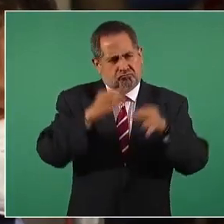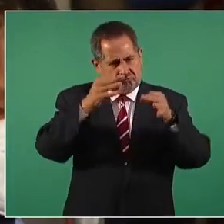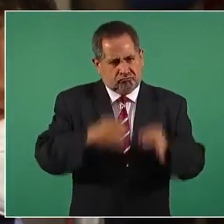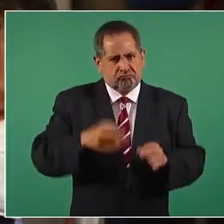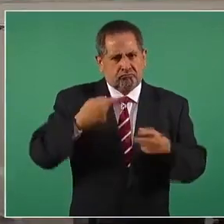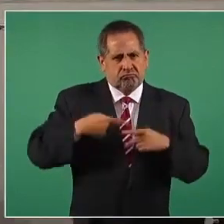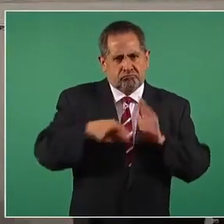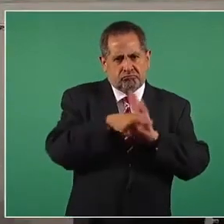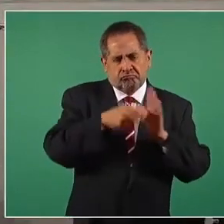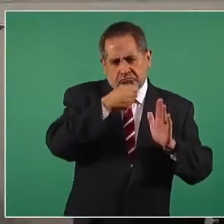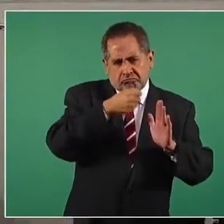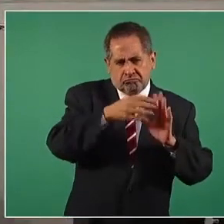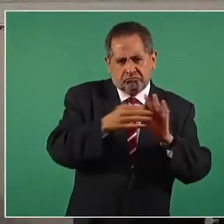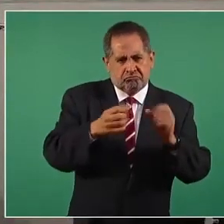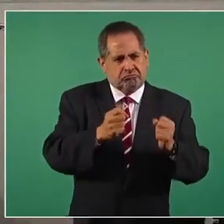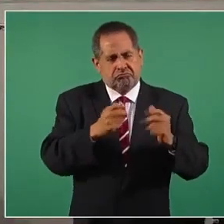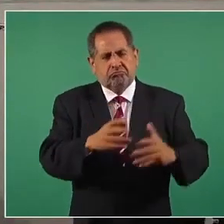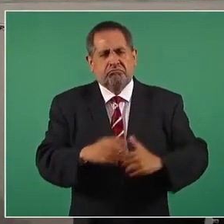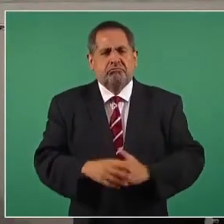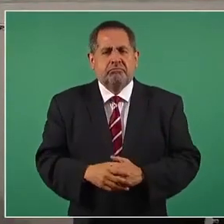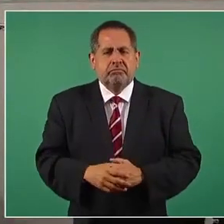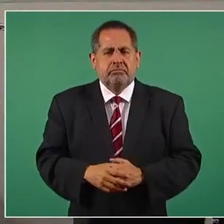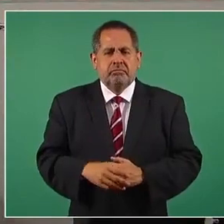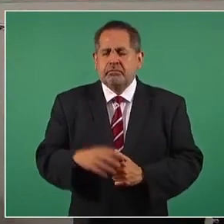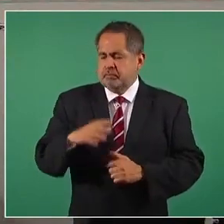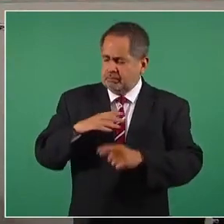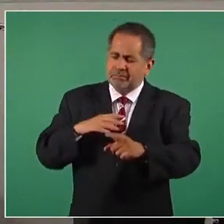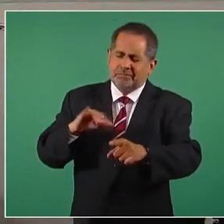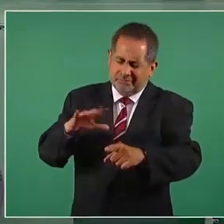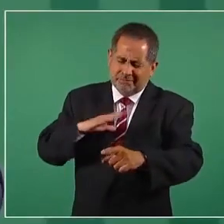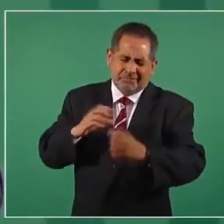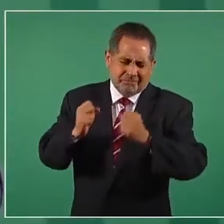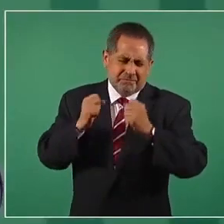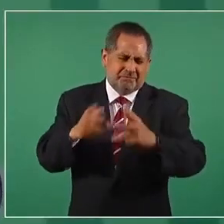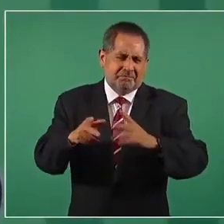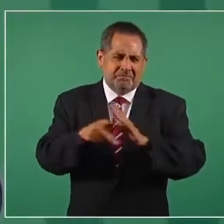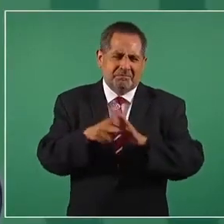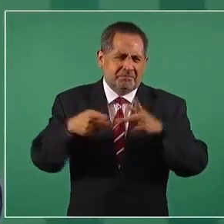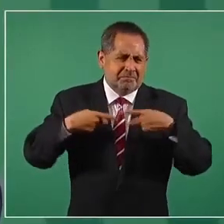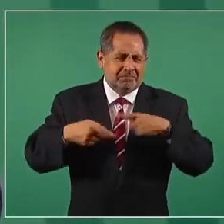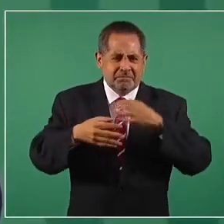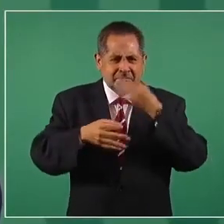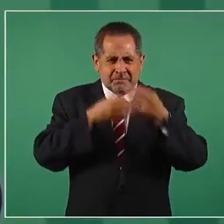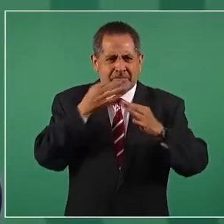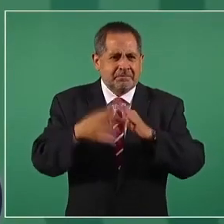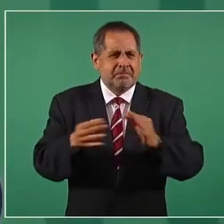auténticos periodistas, que hay muchos, presidente, que hay muchísimos,